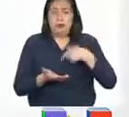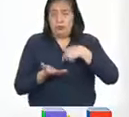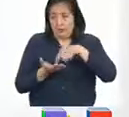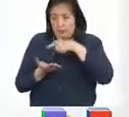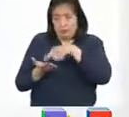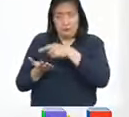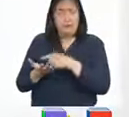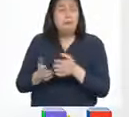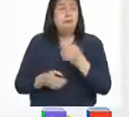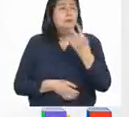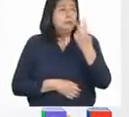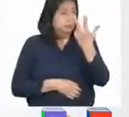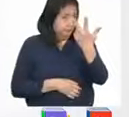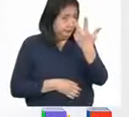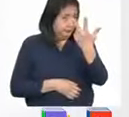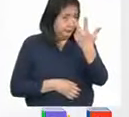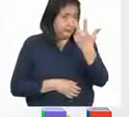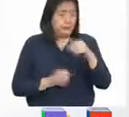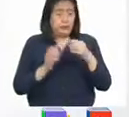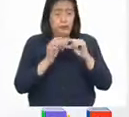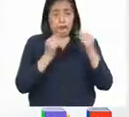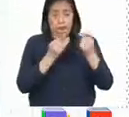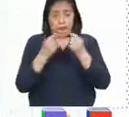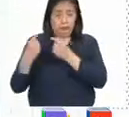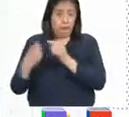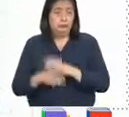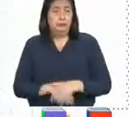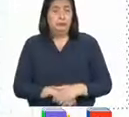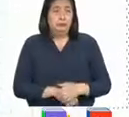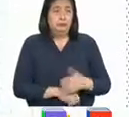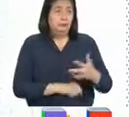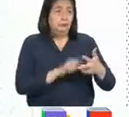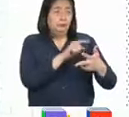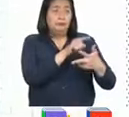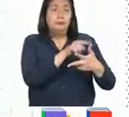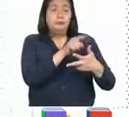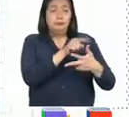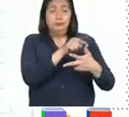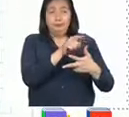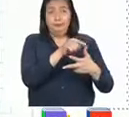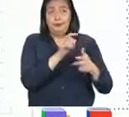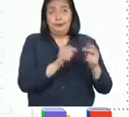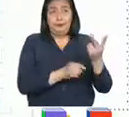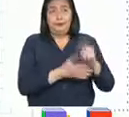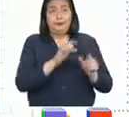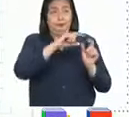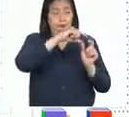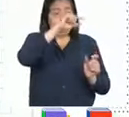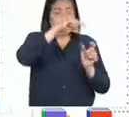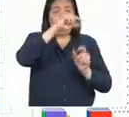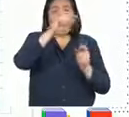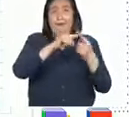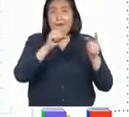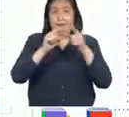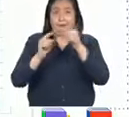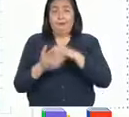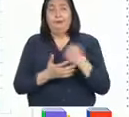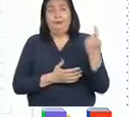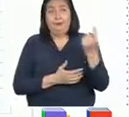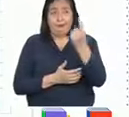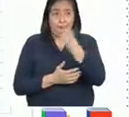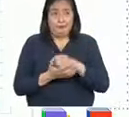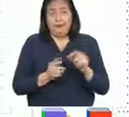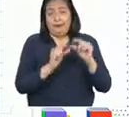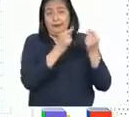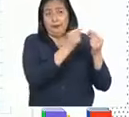de mis estudiantes en 3 grandes grupos. Los 2 primeros han utilizado barras diferentes para cada grupo